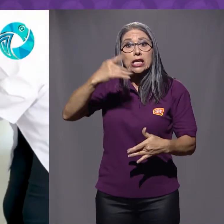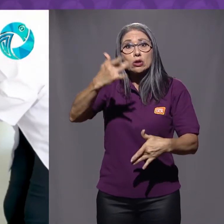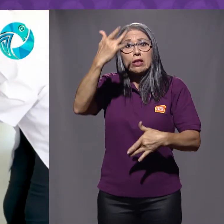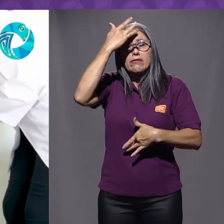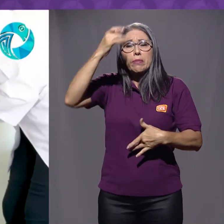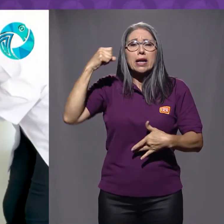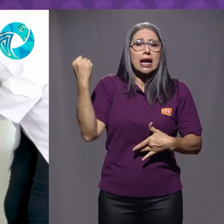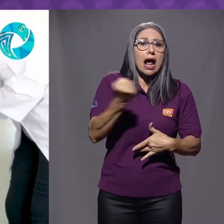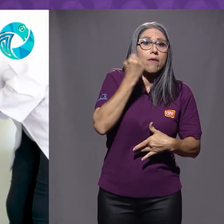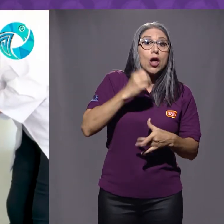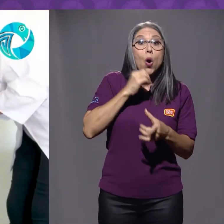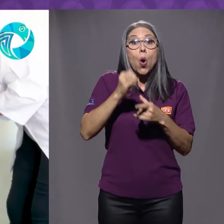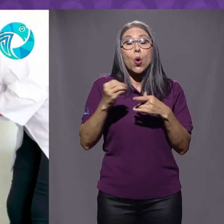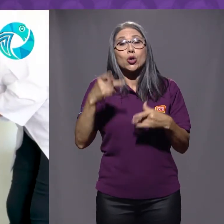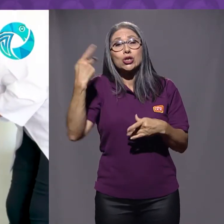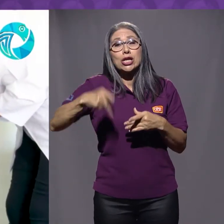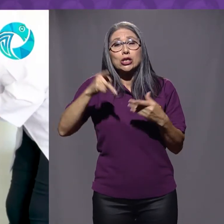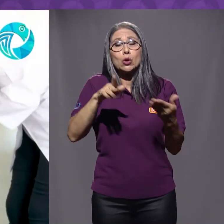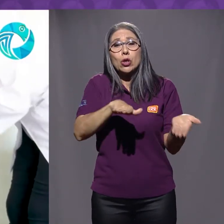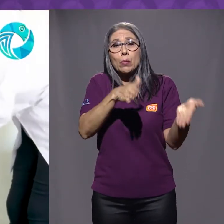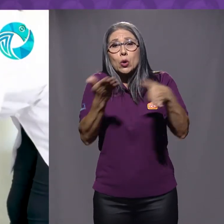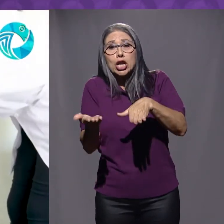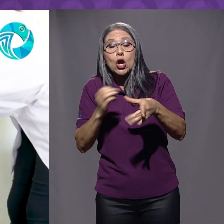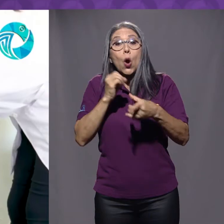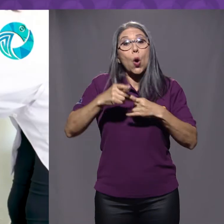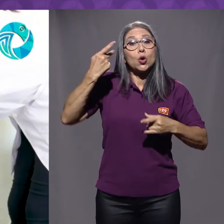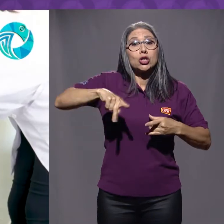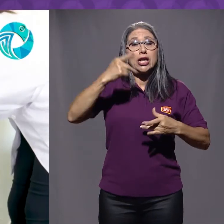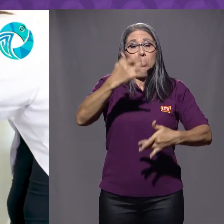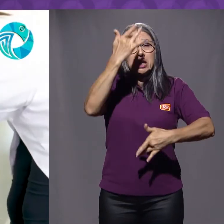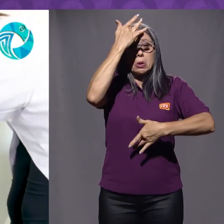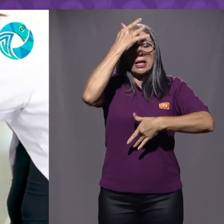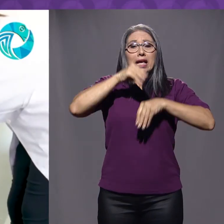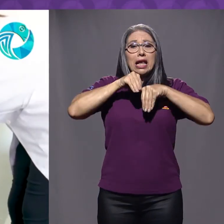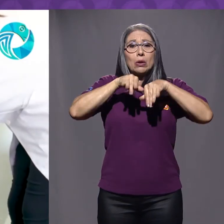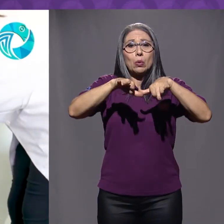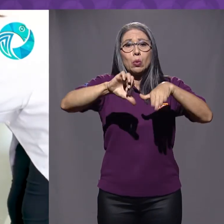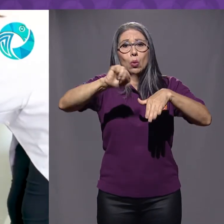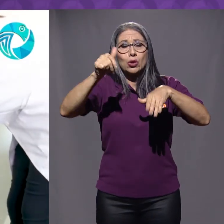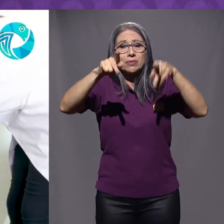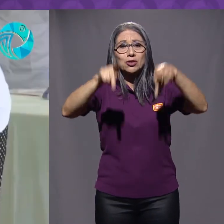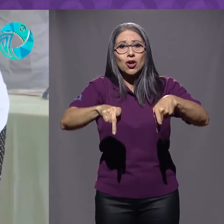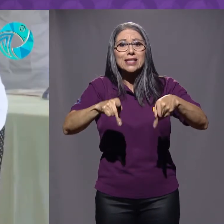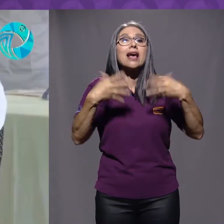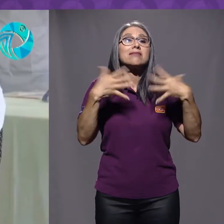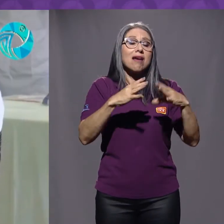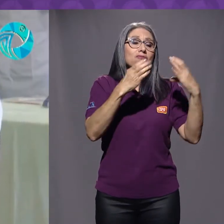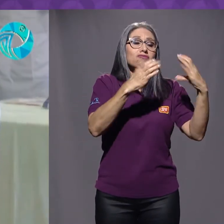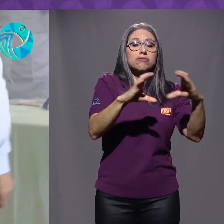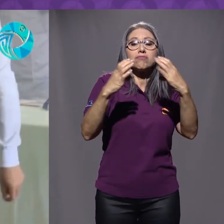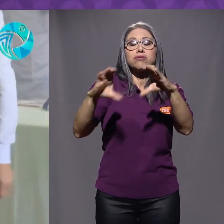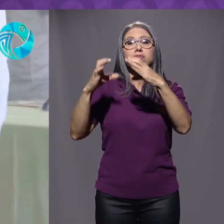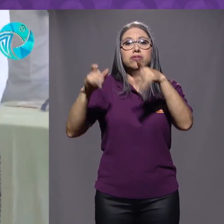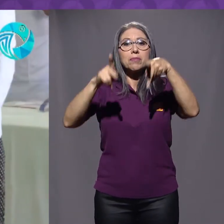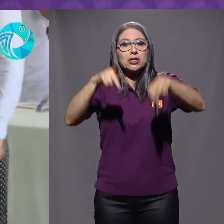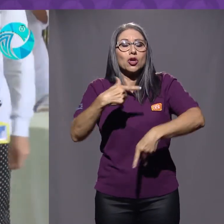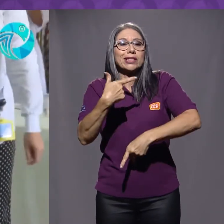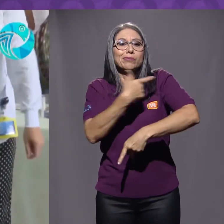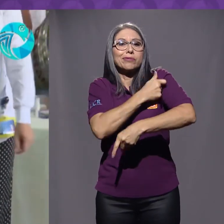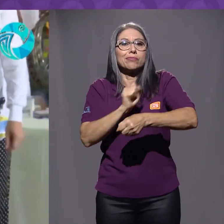enfermar gravemente y morir como el riesgo de contagiarse y contagiar a otras personas, se establecieron los grupos a vacunar contra el